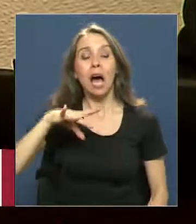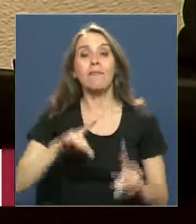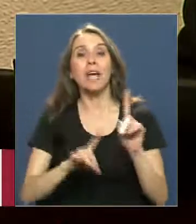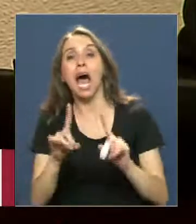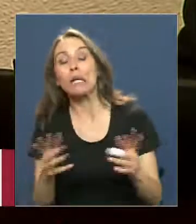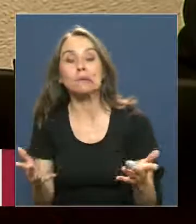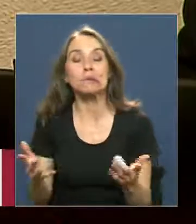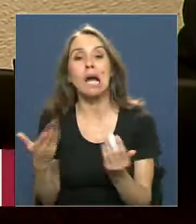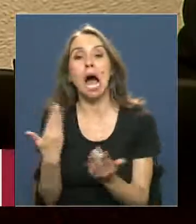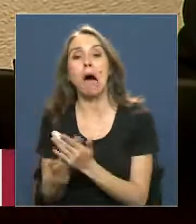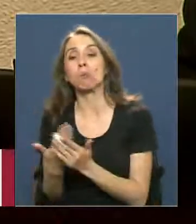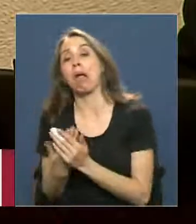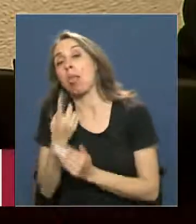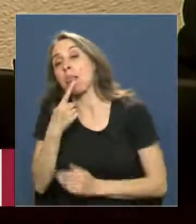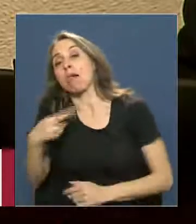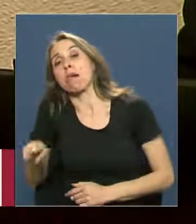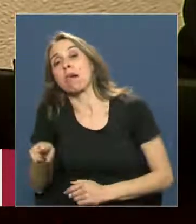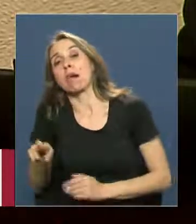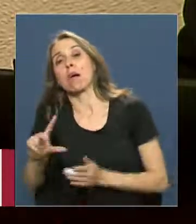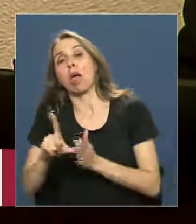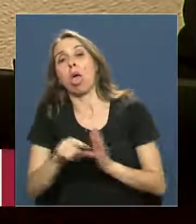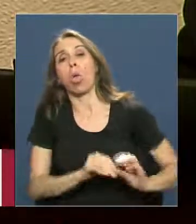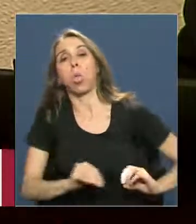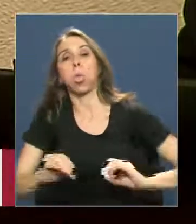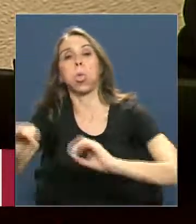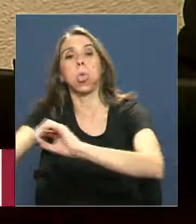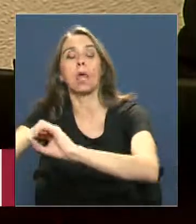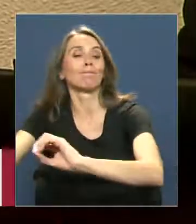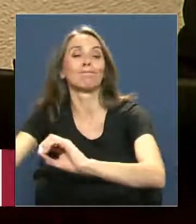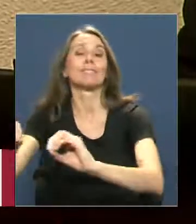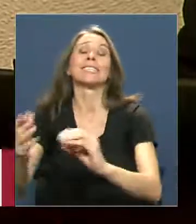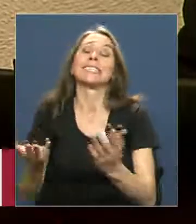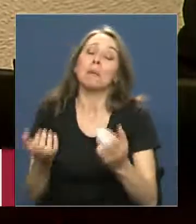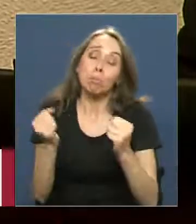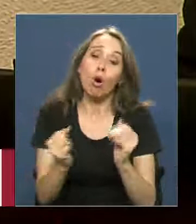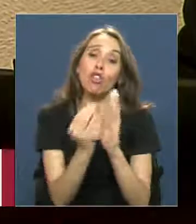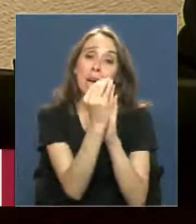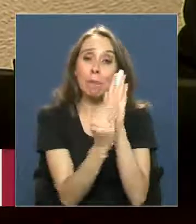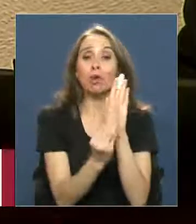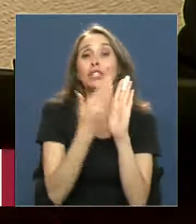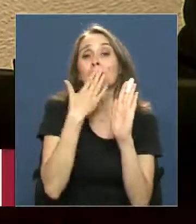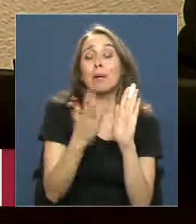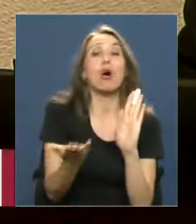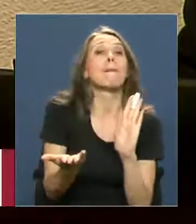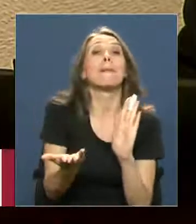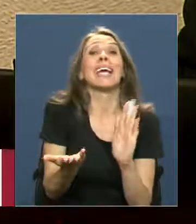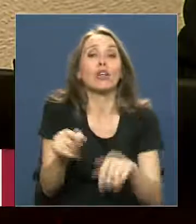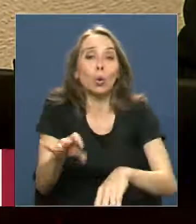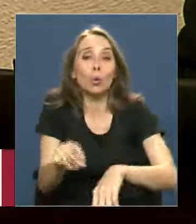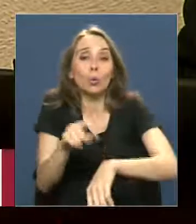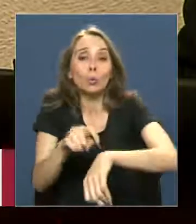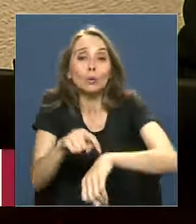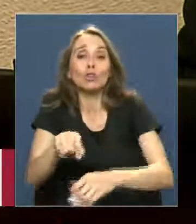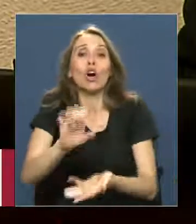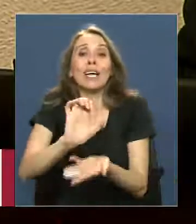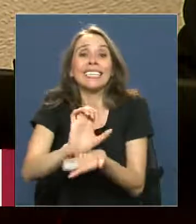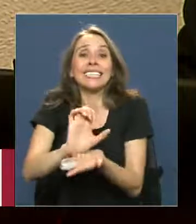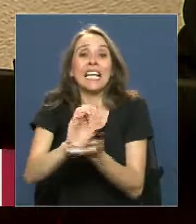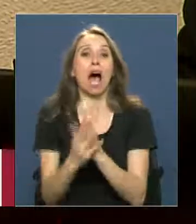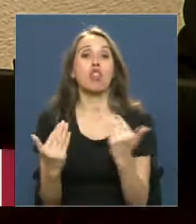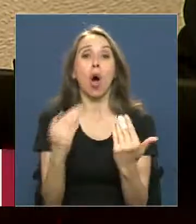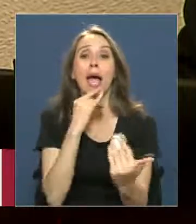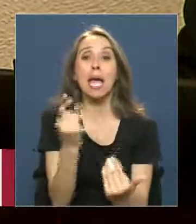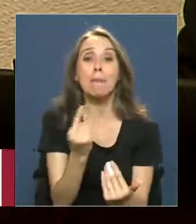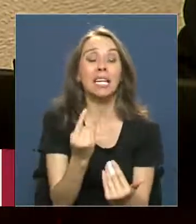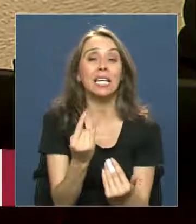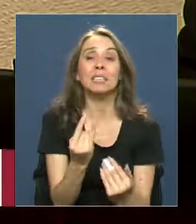resquicios que usan y lo podrían haber demorado. Pudo haber sido mejor, pero lo que requerimos esto es, como estado de emergencia, cierto, que